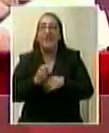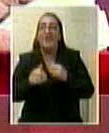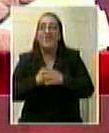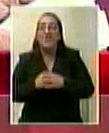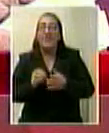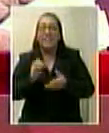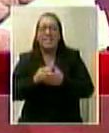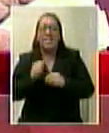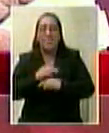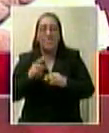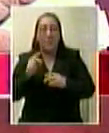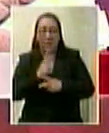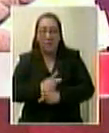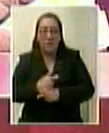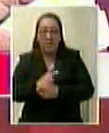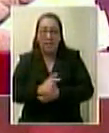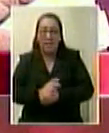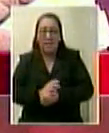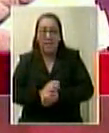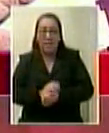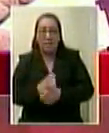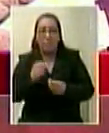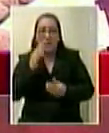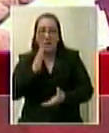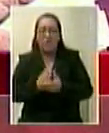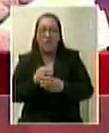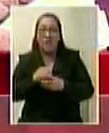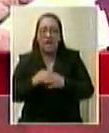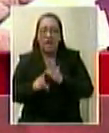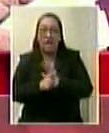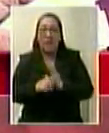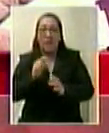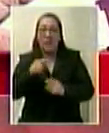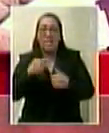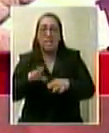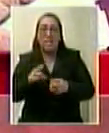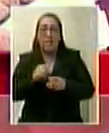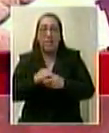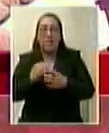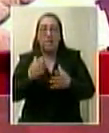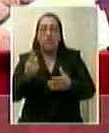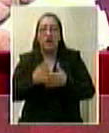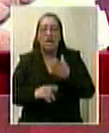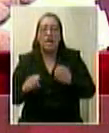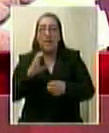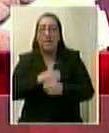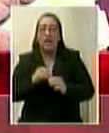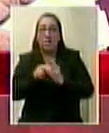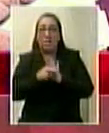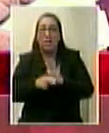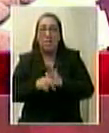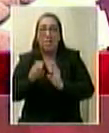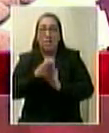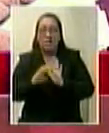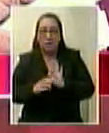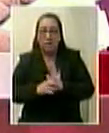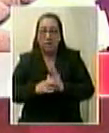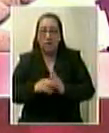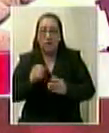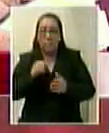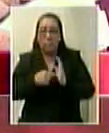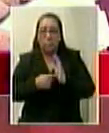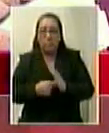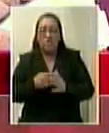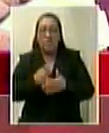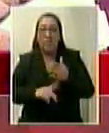violen por medios no previstos ni sancionados en la ley. Ello es así en la medida que el carácter normativo de la Constitución